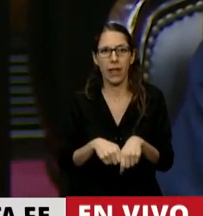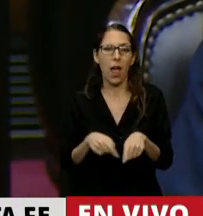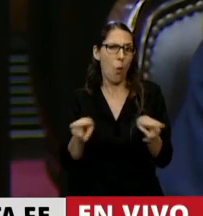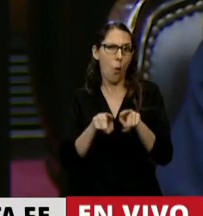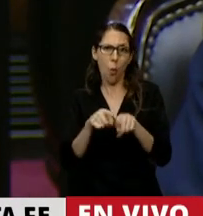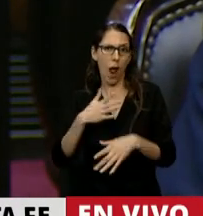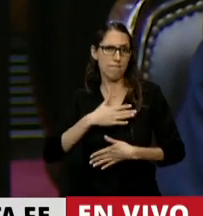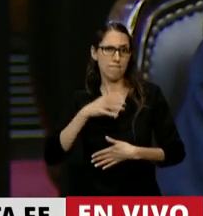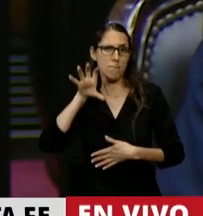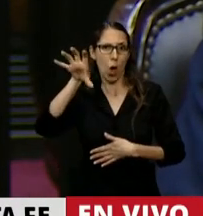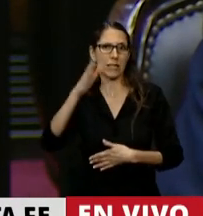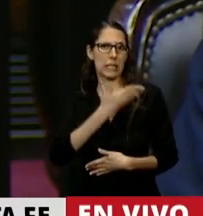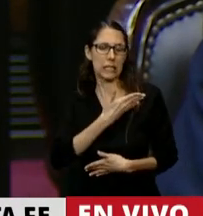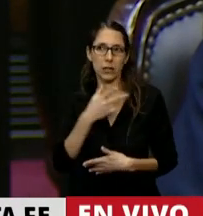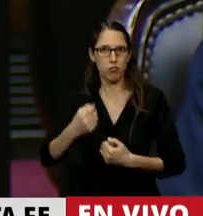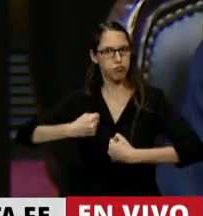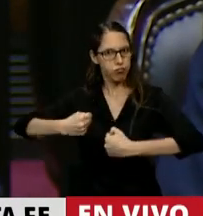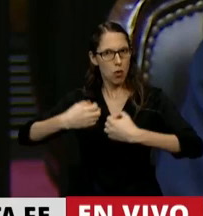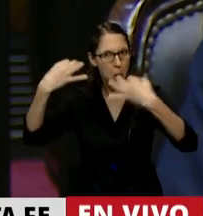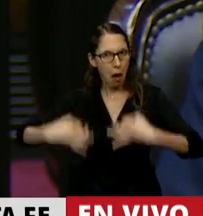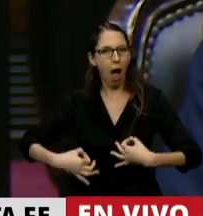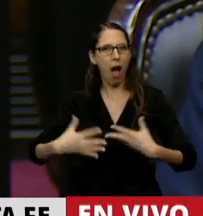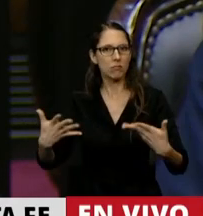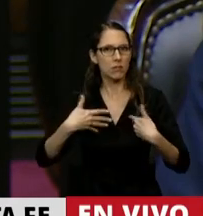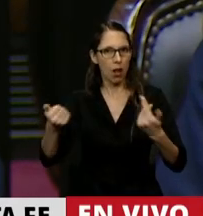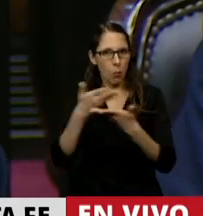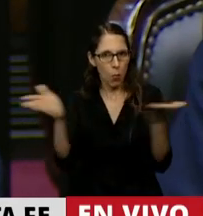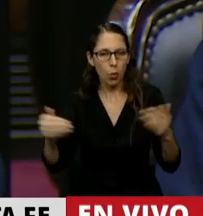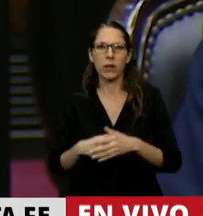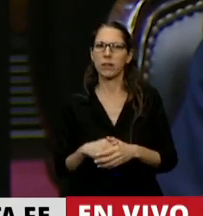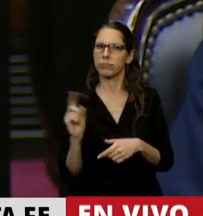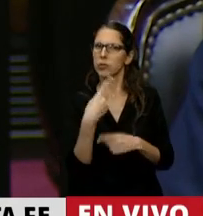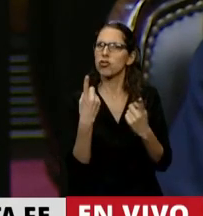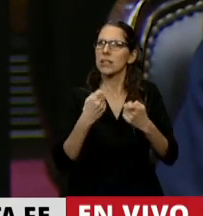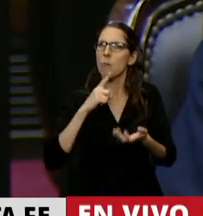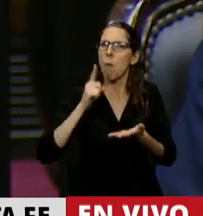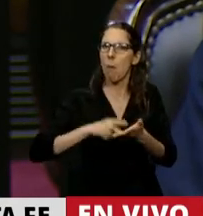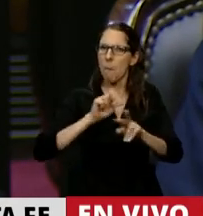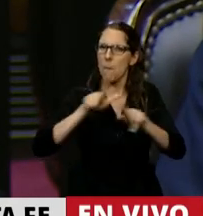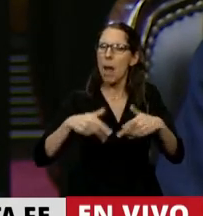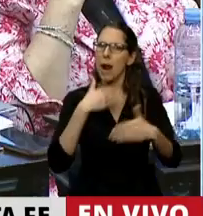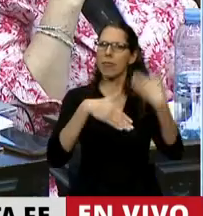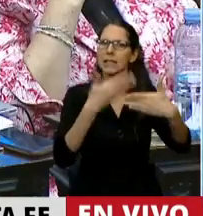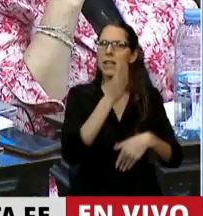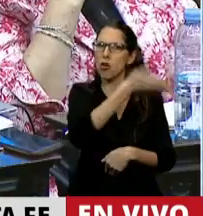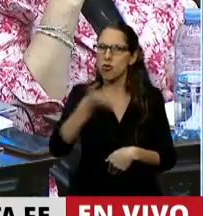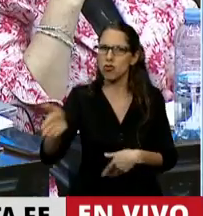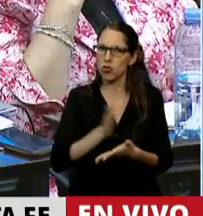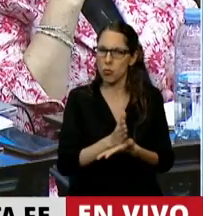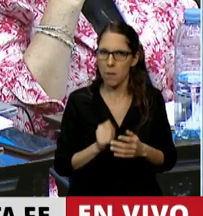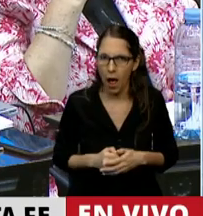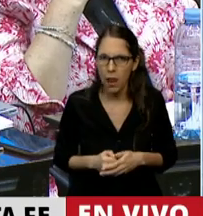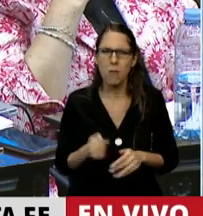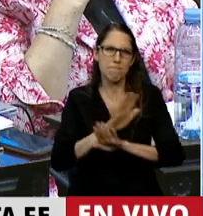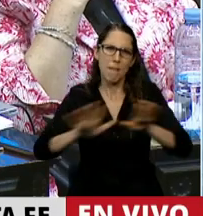Fe. Que tenemos que tener una política de desarrollo humano y sacar a la Argentina del estancamiento y de la inmoralidad, de la